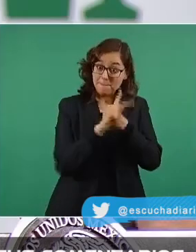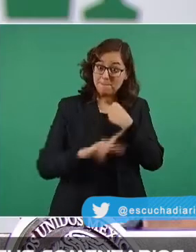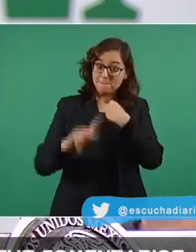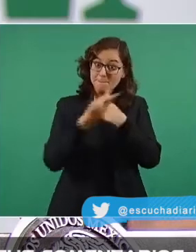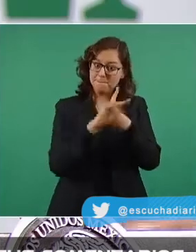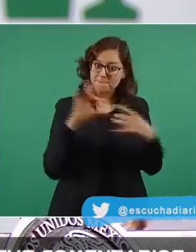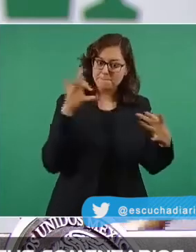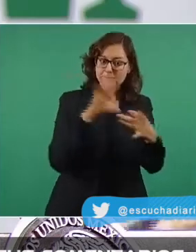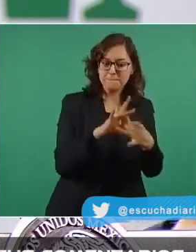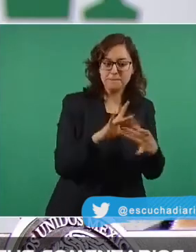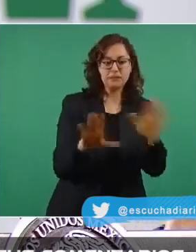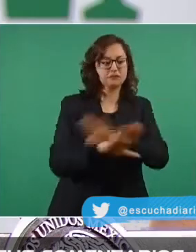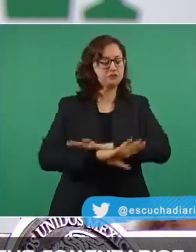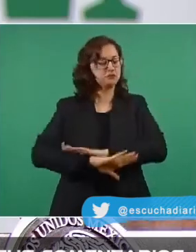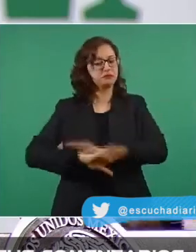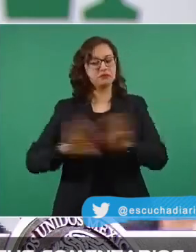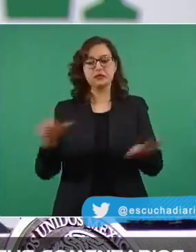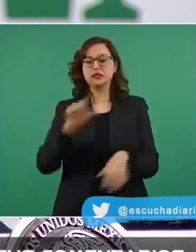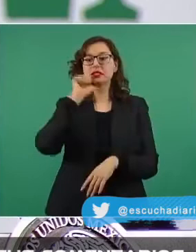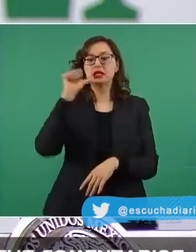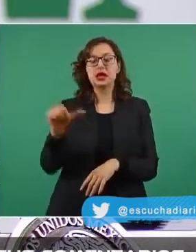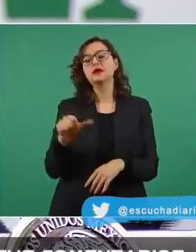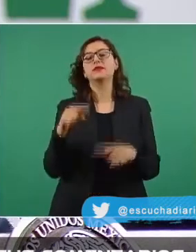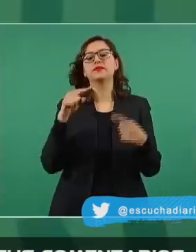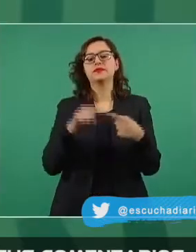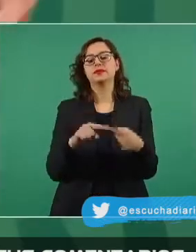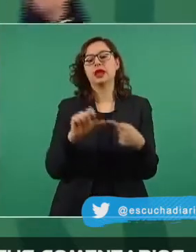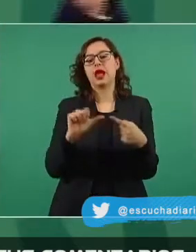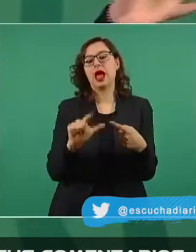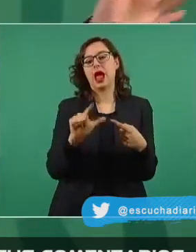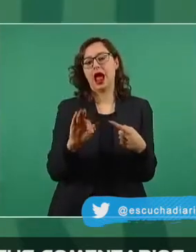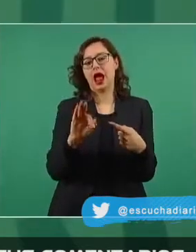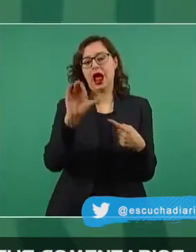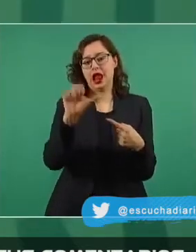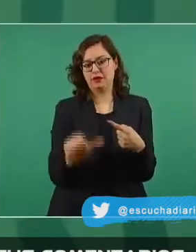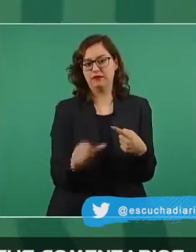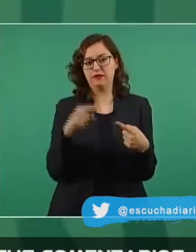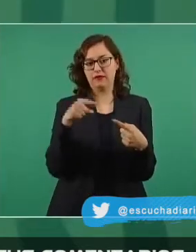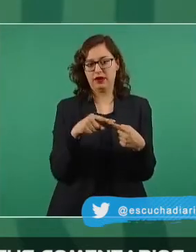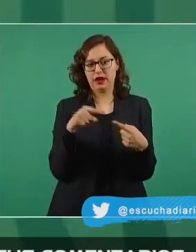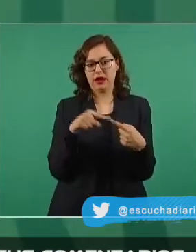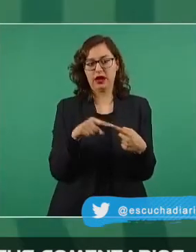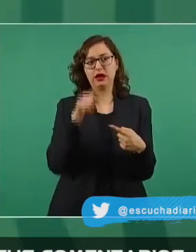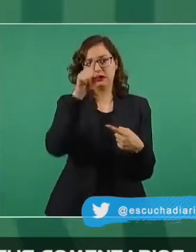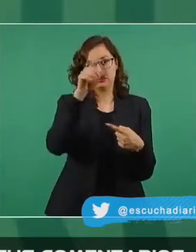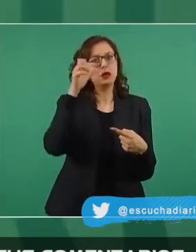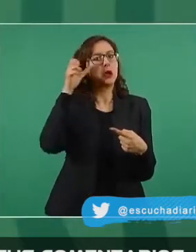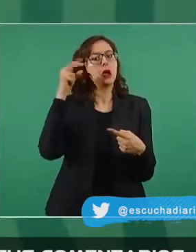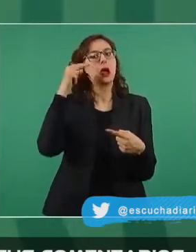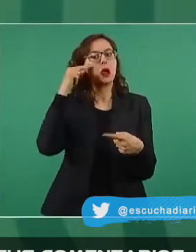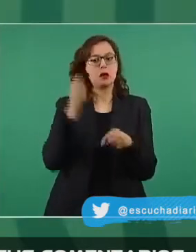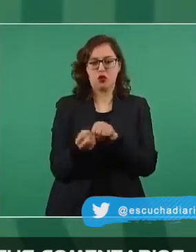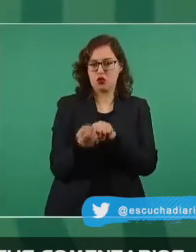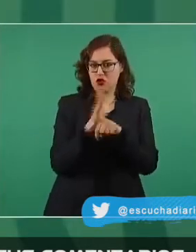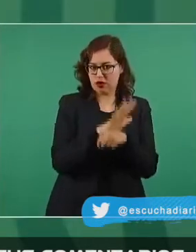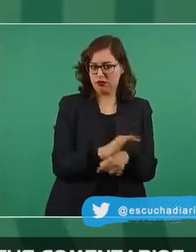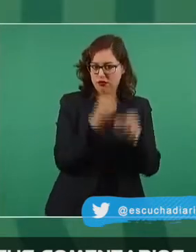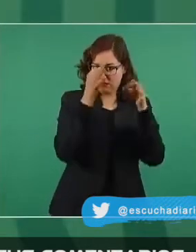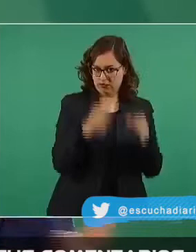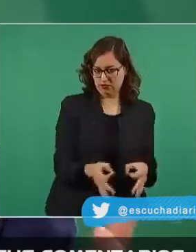cajita o de tira reactiva. Manda un WhatsApp al 5517-13-0557 e infórmate.